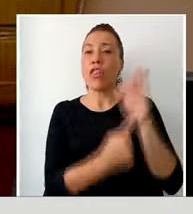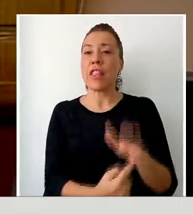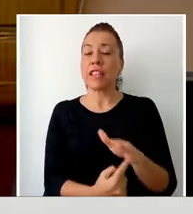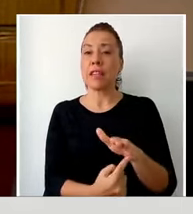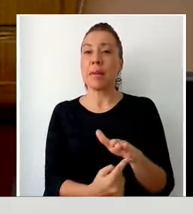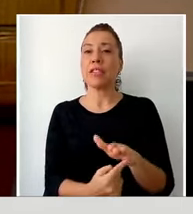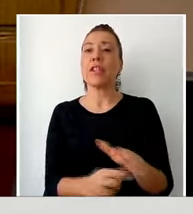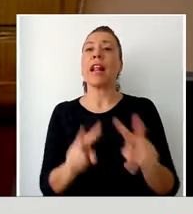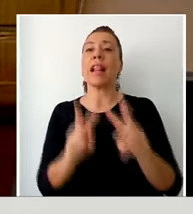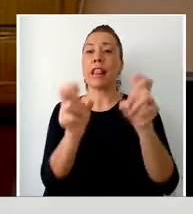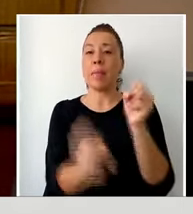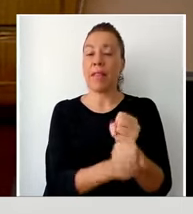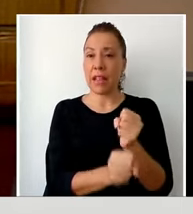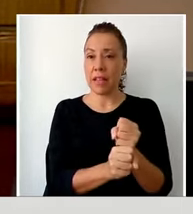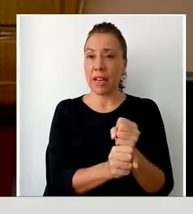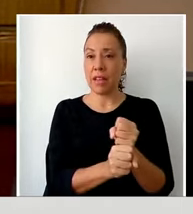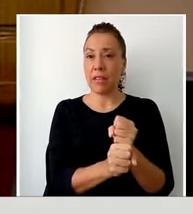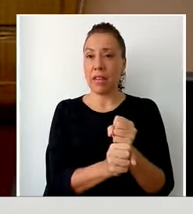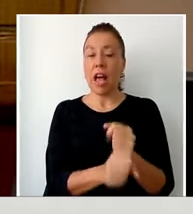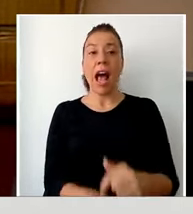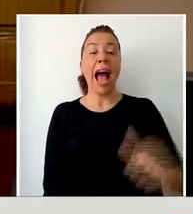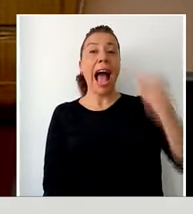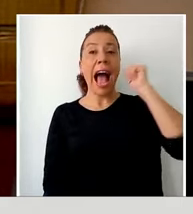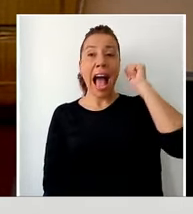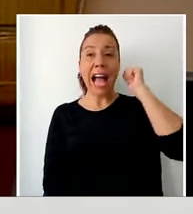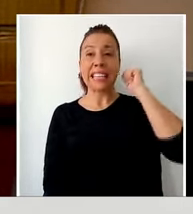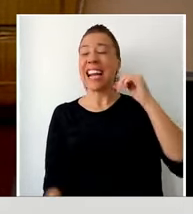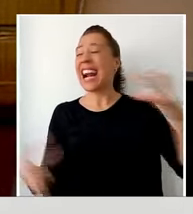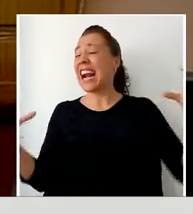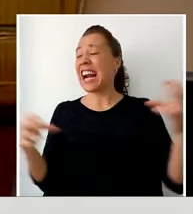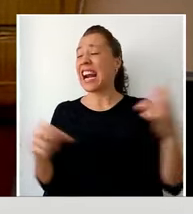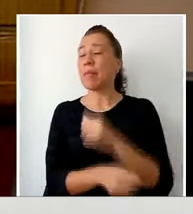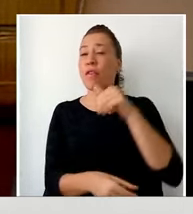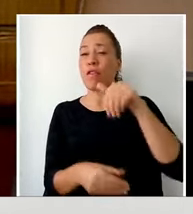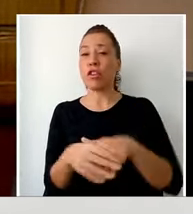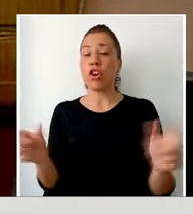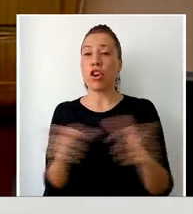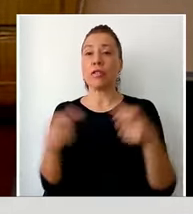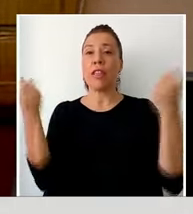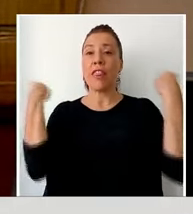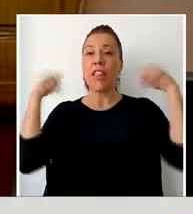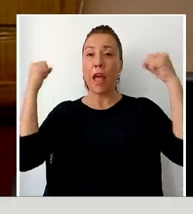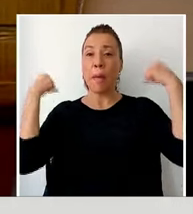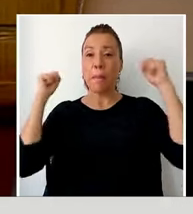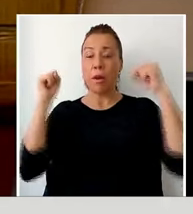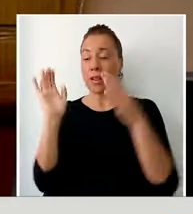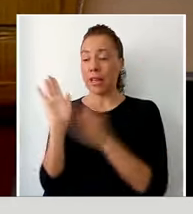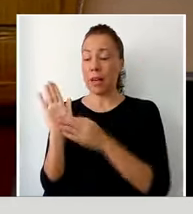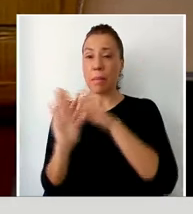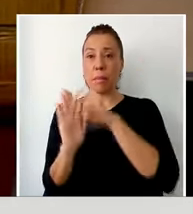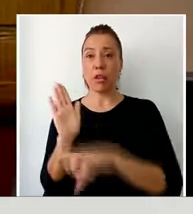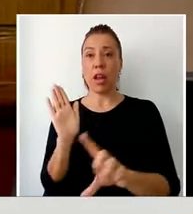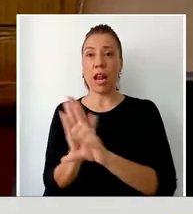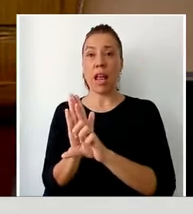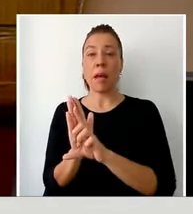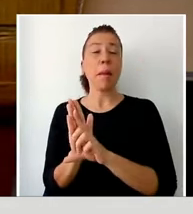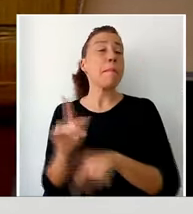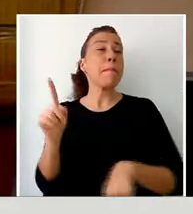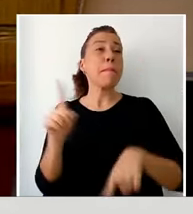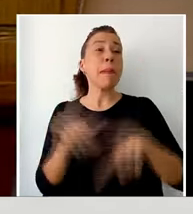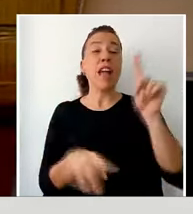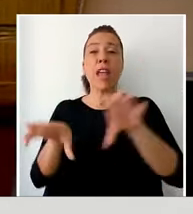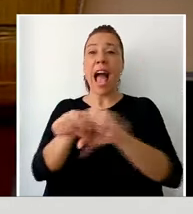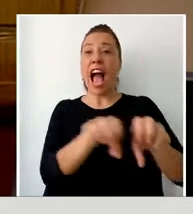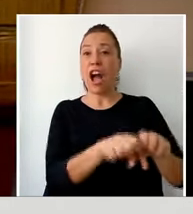trabajo y el día de ayer de manera expedita votamos en la comisión de deporte este proyecto de ley con un amplio consenso que es el que ha